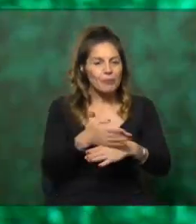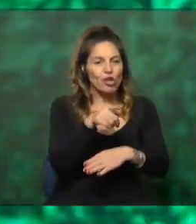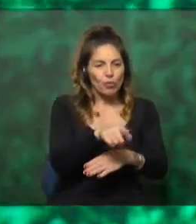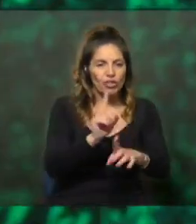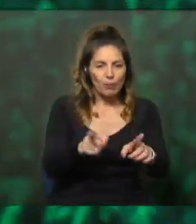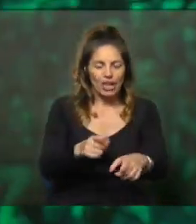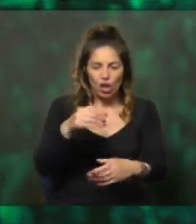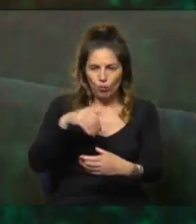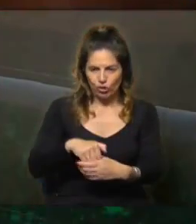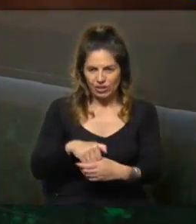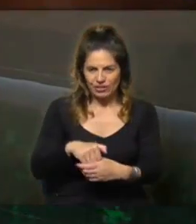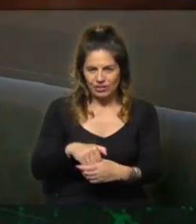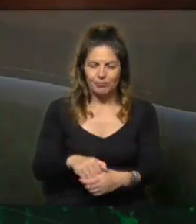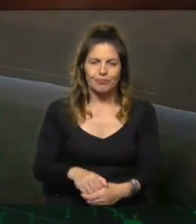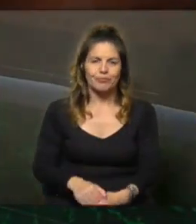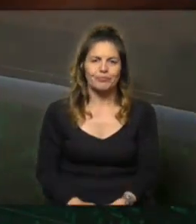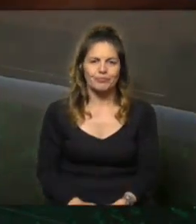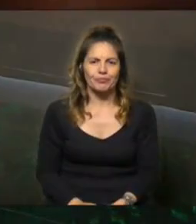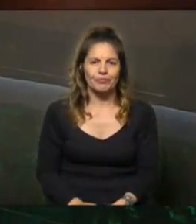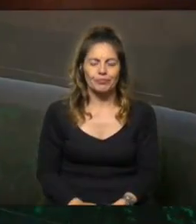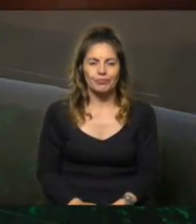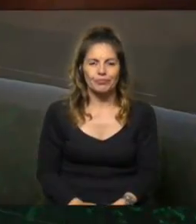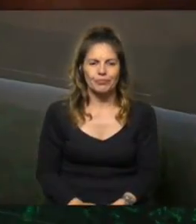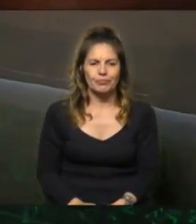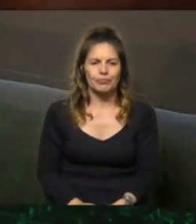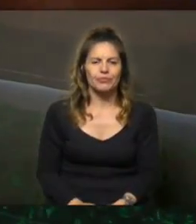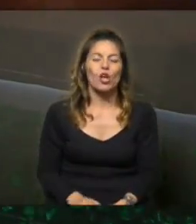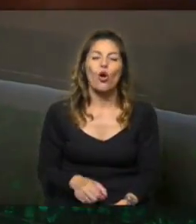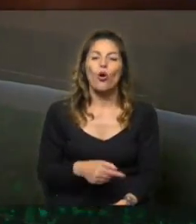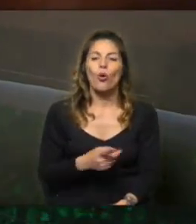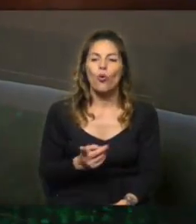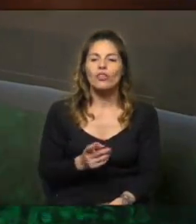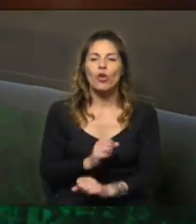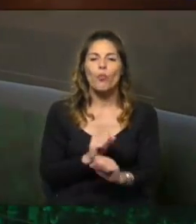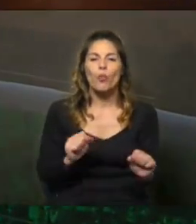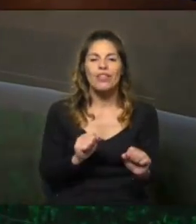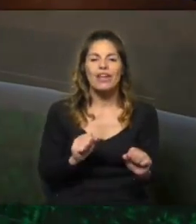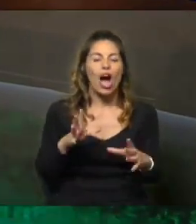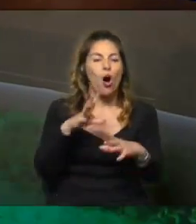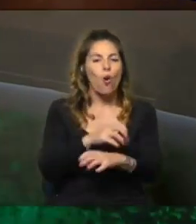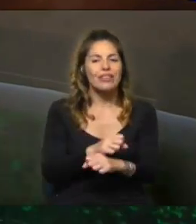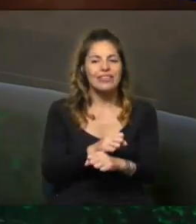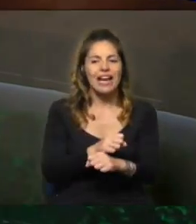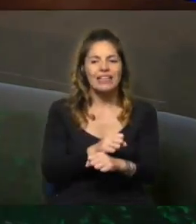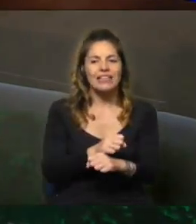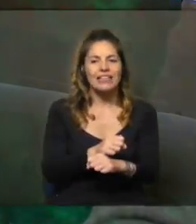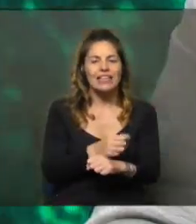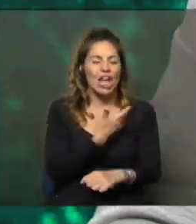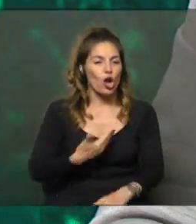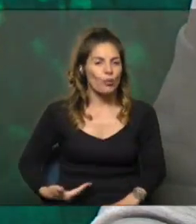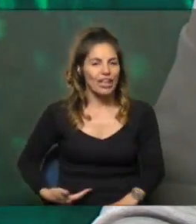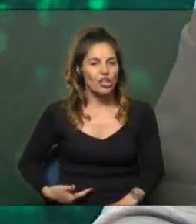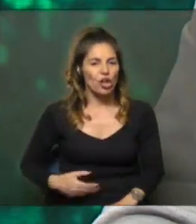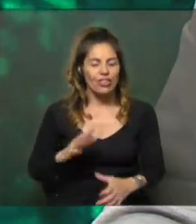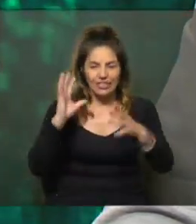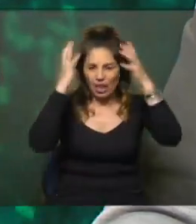votes Cuánta casta puede soportar el gobierno de m Esa es la pregunta para que no se le vuelva en contra